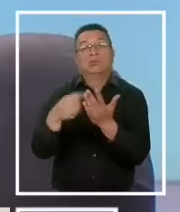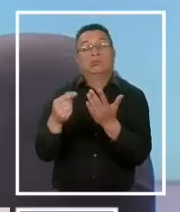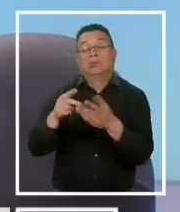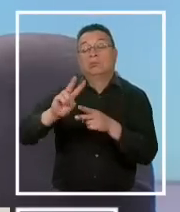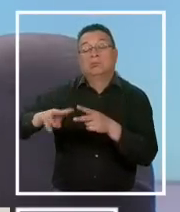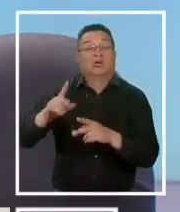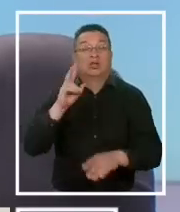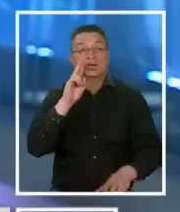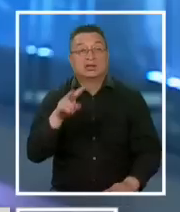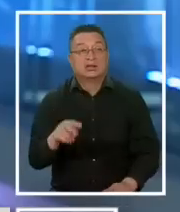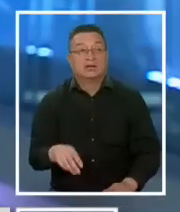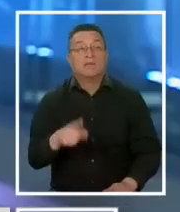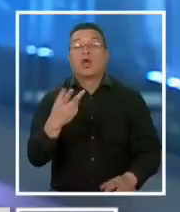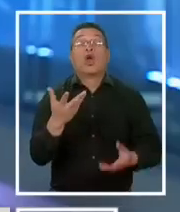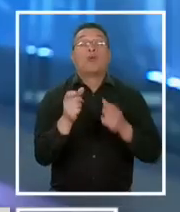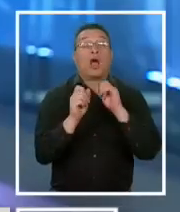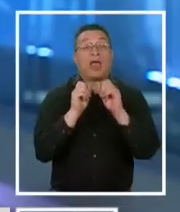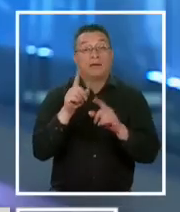resolverla